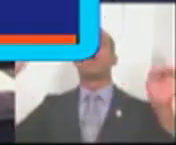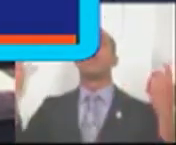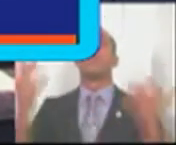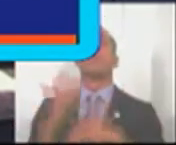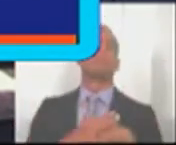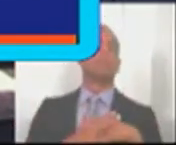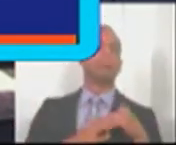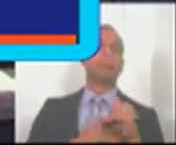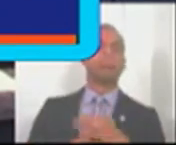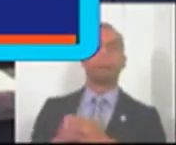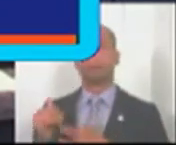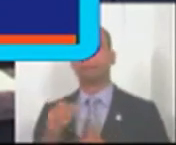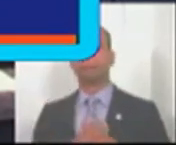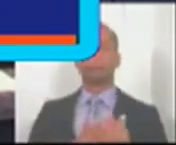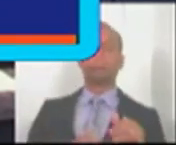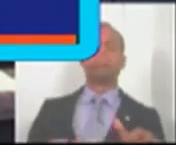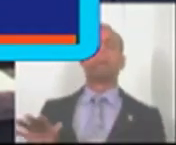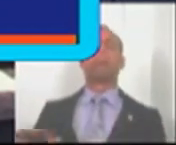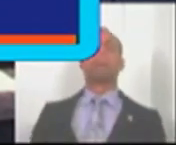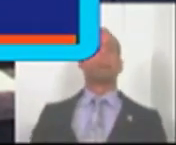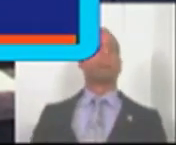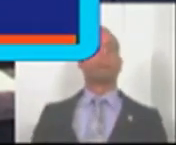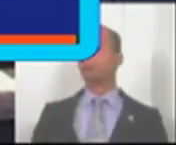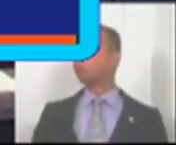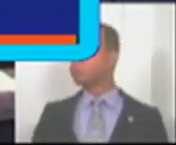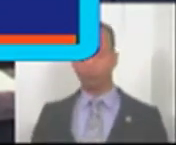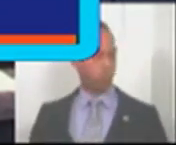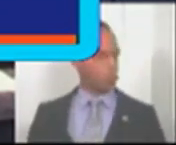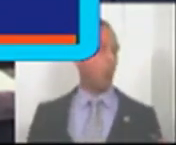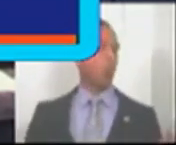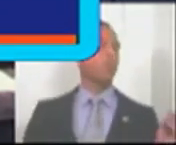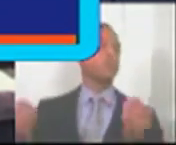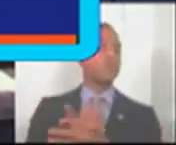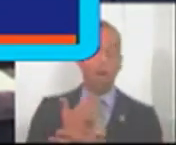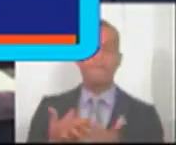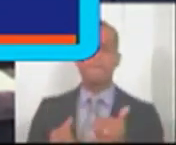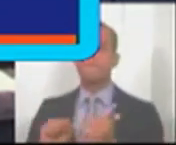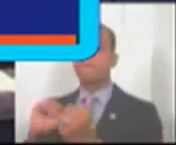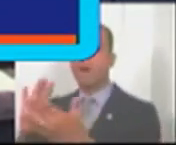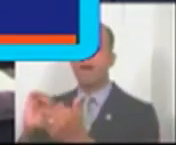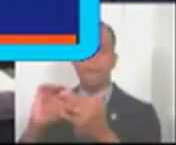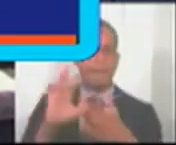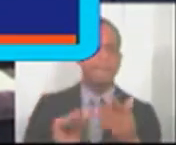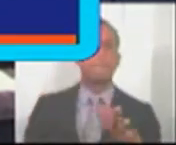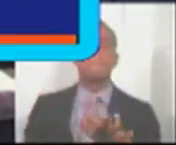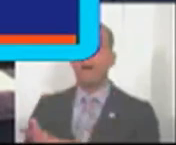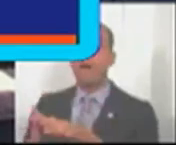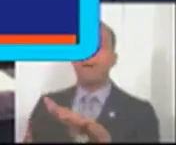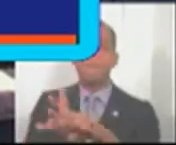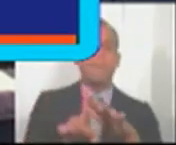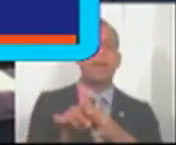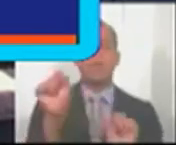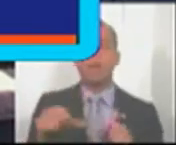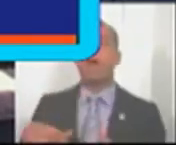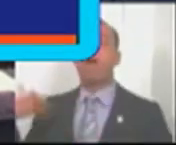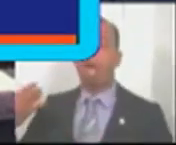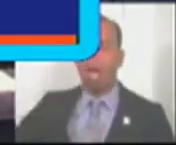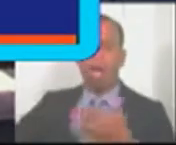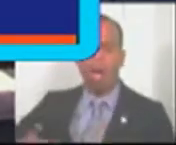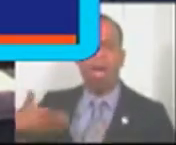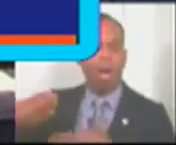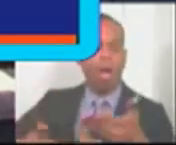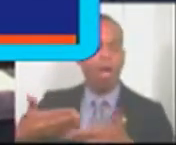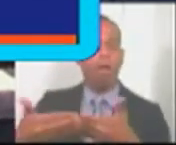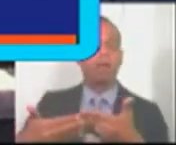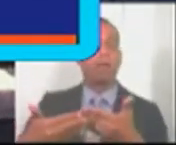verdad. Ese abre nuevas expectativas, nuevos desafíos que tienes que seguir recorriendo. Y si